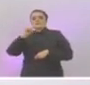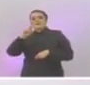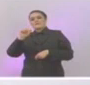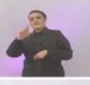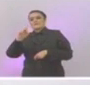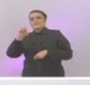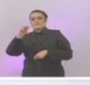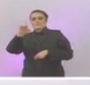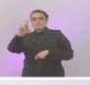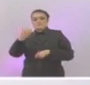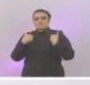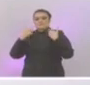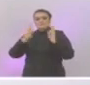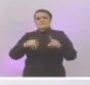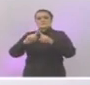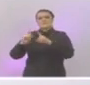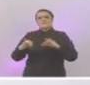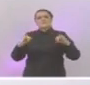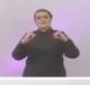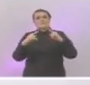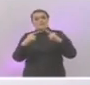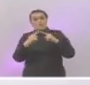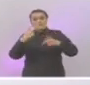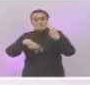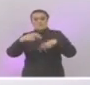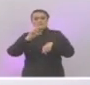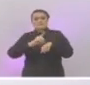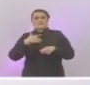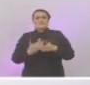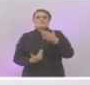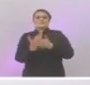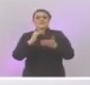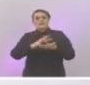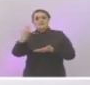don Carlos Cabrero Romero, y de los representantes de las iglesias que nos acompañan. Muchas gracias a todos ellos.